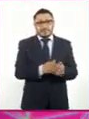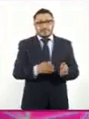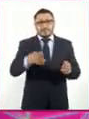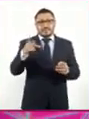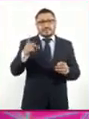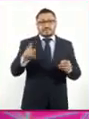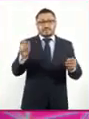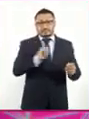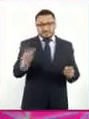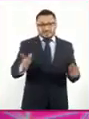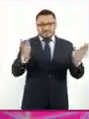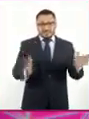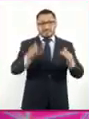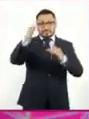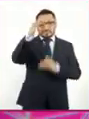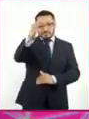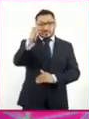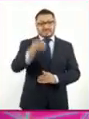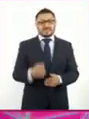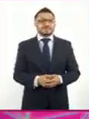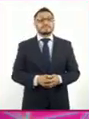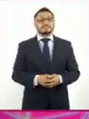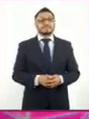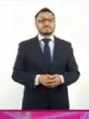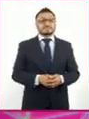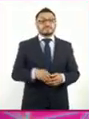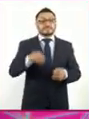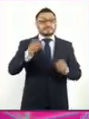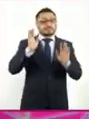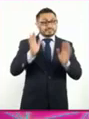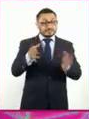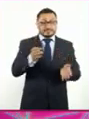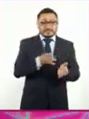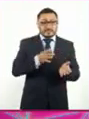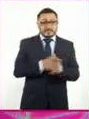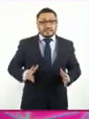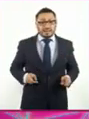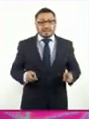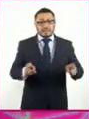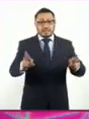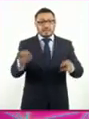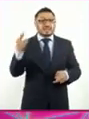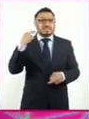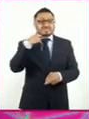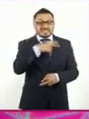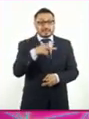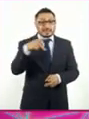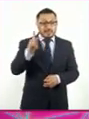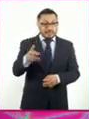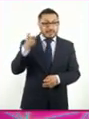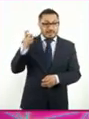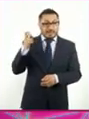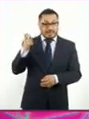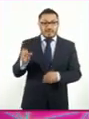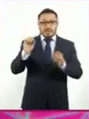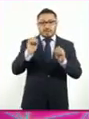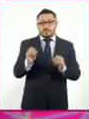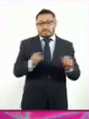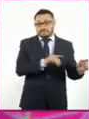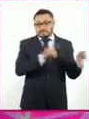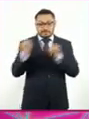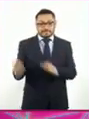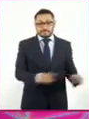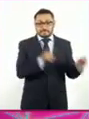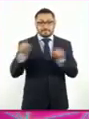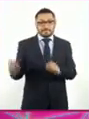profesional en cada pliego. La bobina ya impresa es cortada muy rápidamente, pero en esta reja o banda